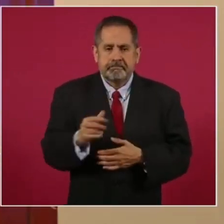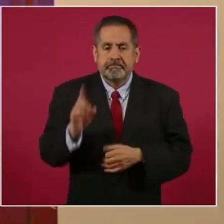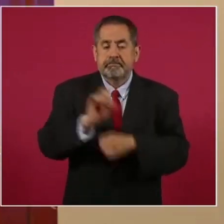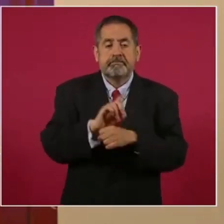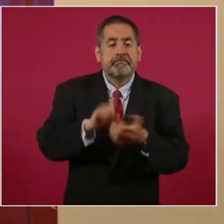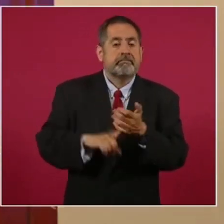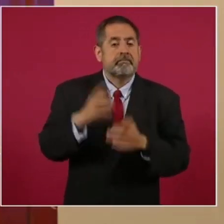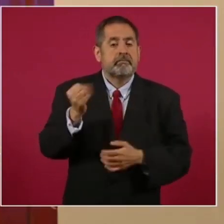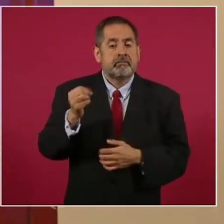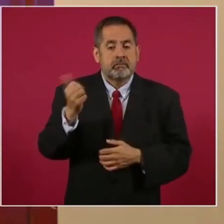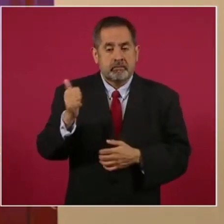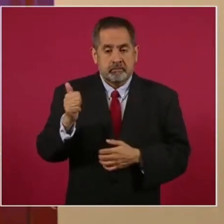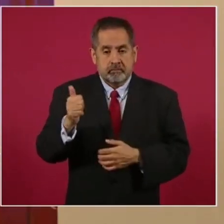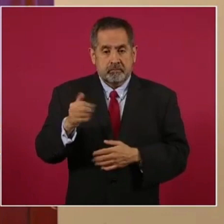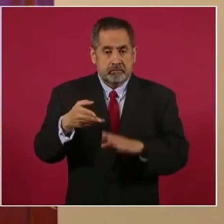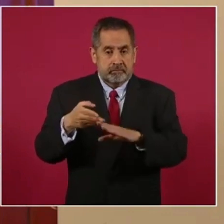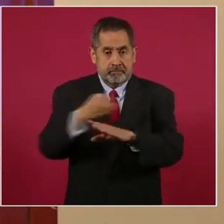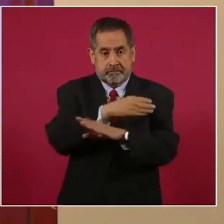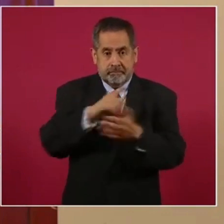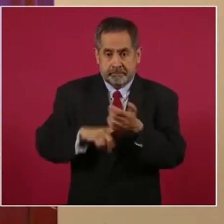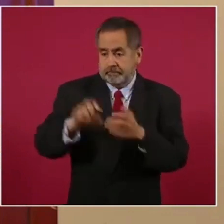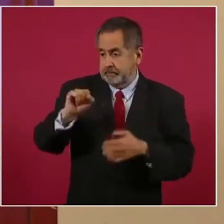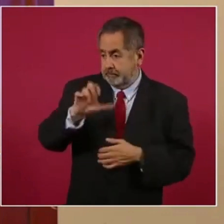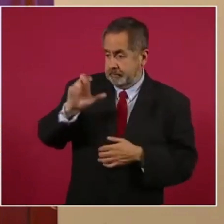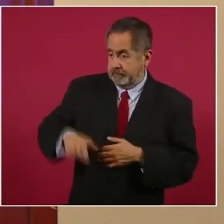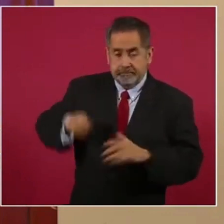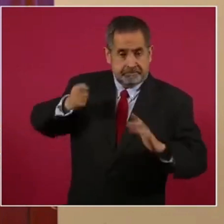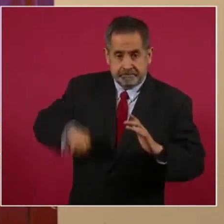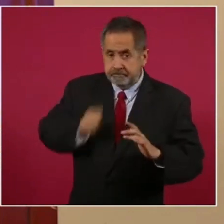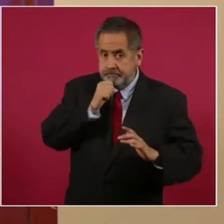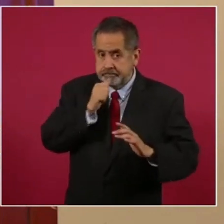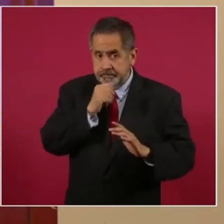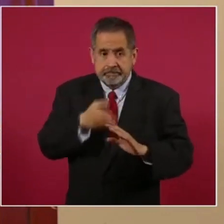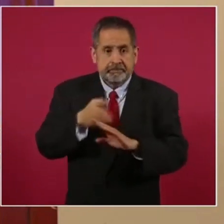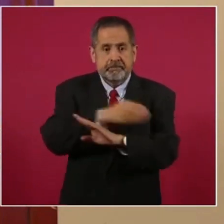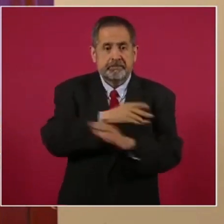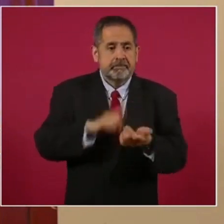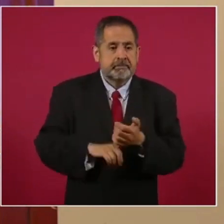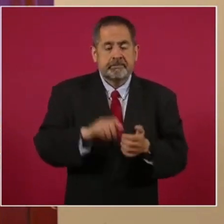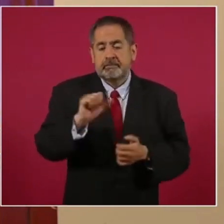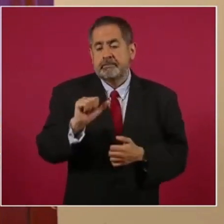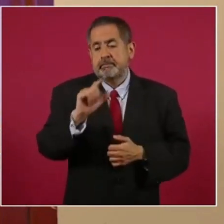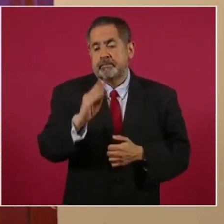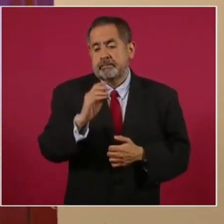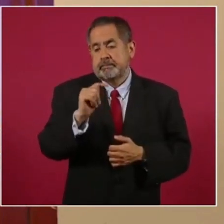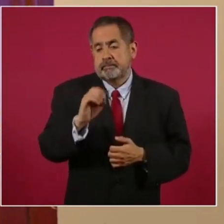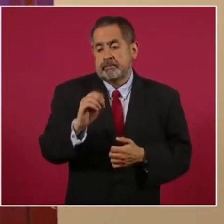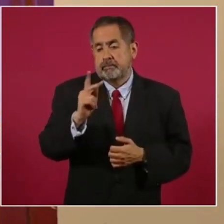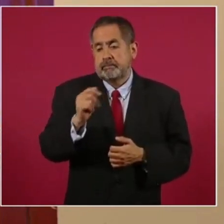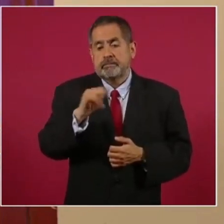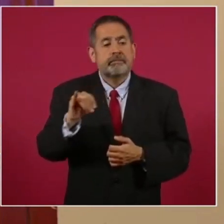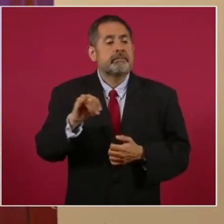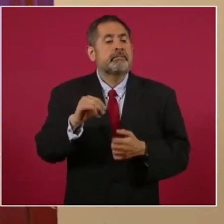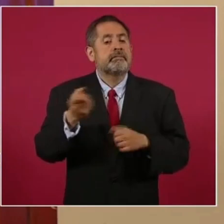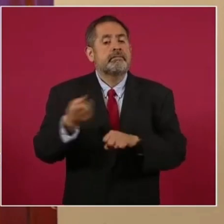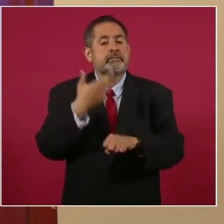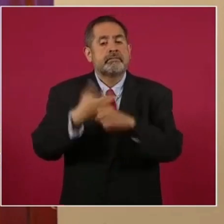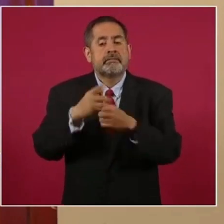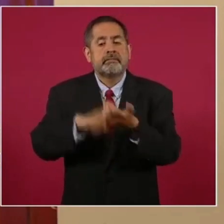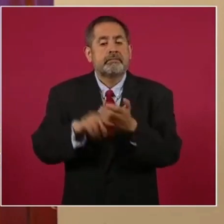agosto, antes del fallo de la Corte, Alberto Pani, secretario de Relaciones